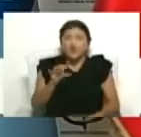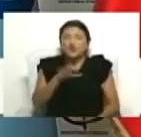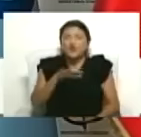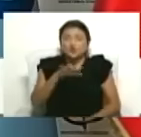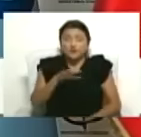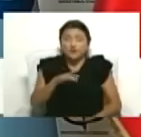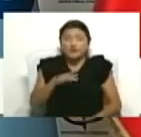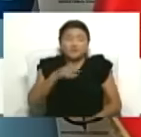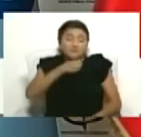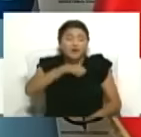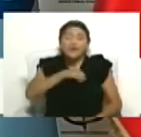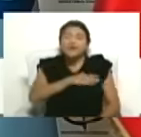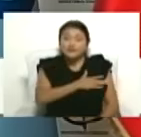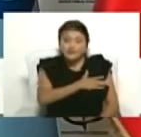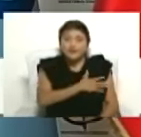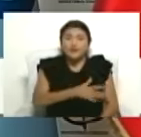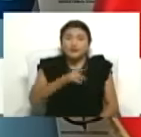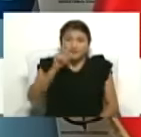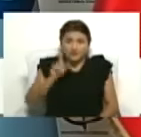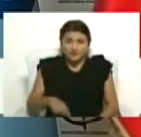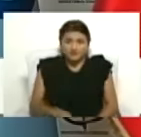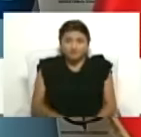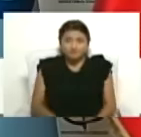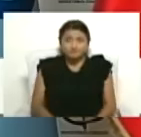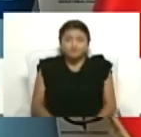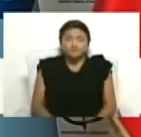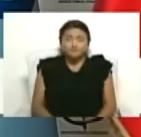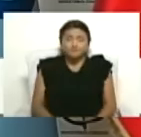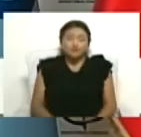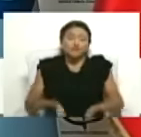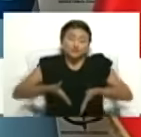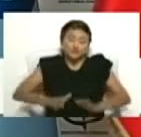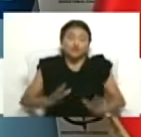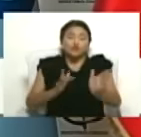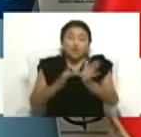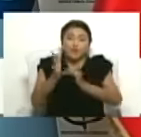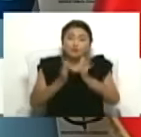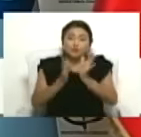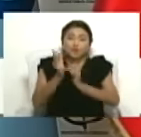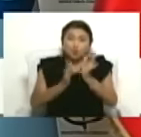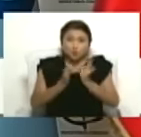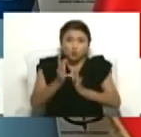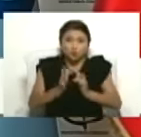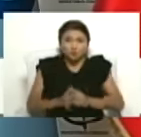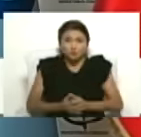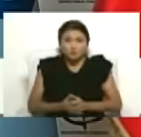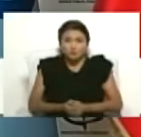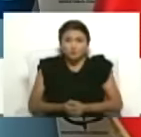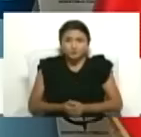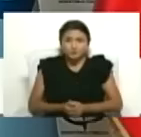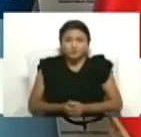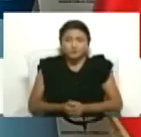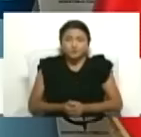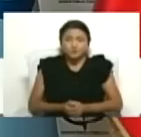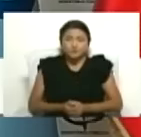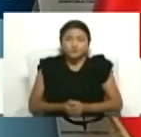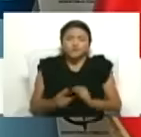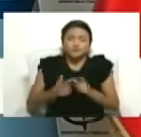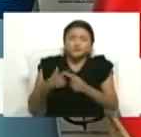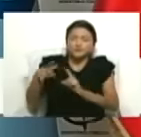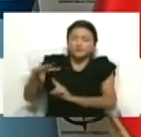de Palestina, donde nació Jesús de Nazaret. En tal sentido, en medio de todo este